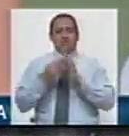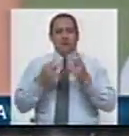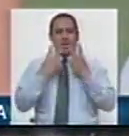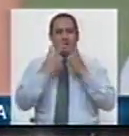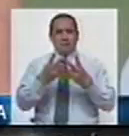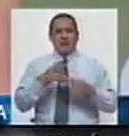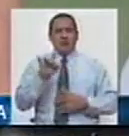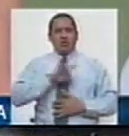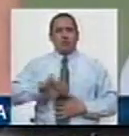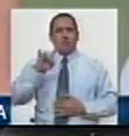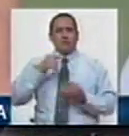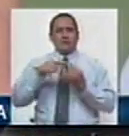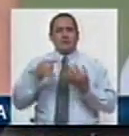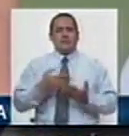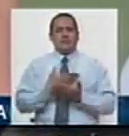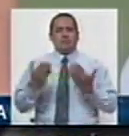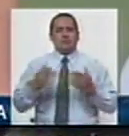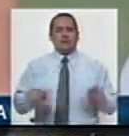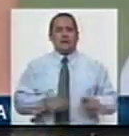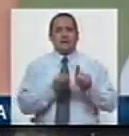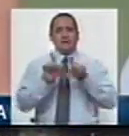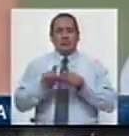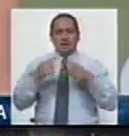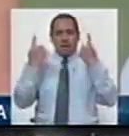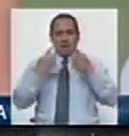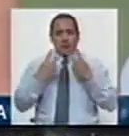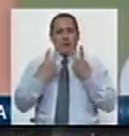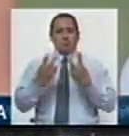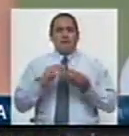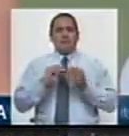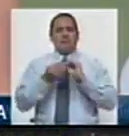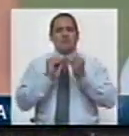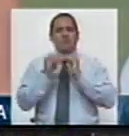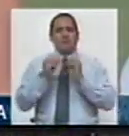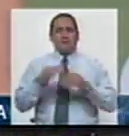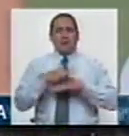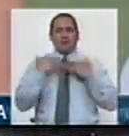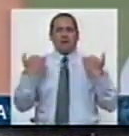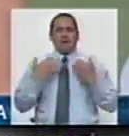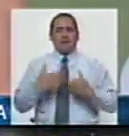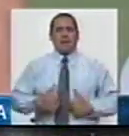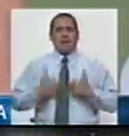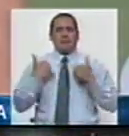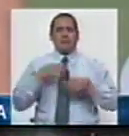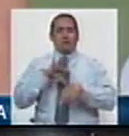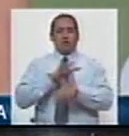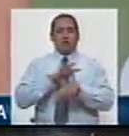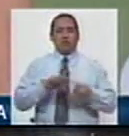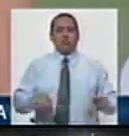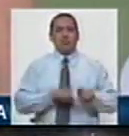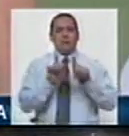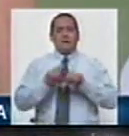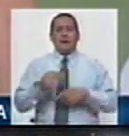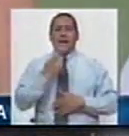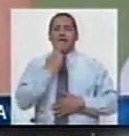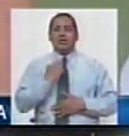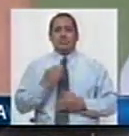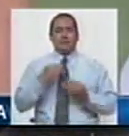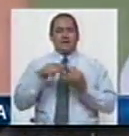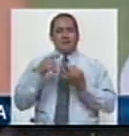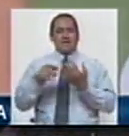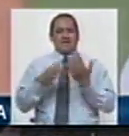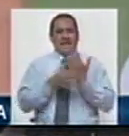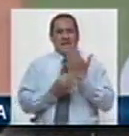uso de ingredientes artificiales en proporciones que resultan dañinas para la salud, como azúcares y grasas